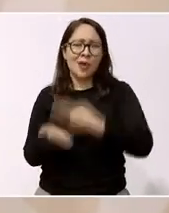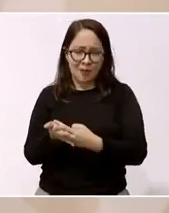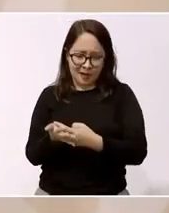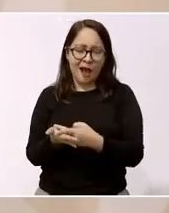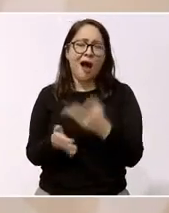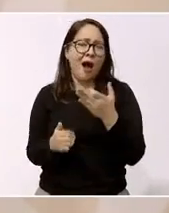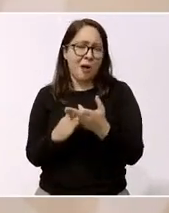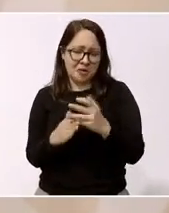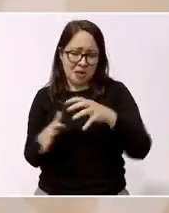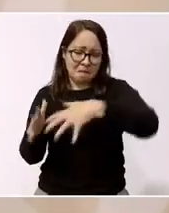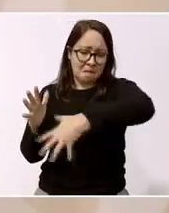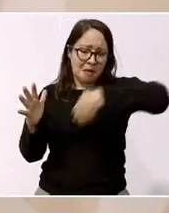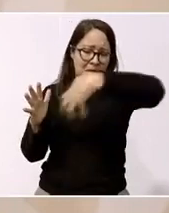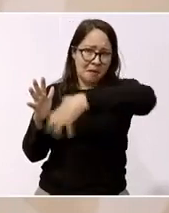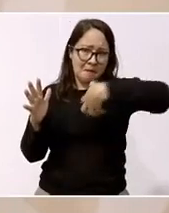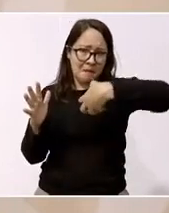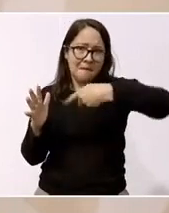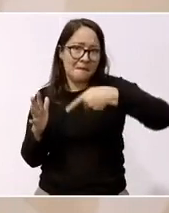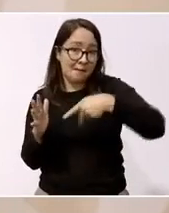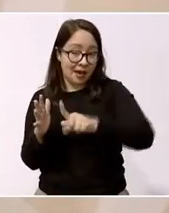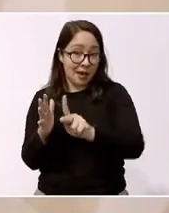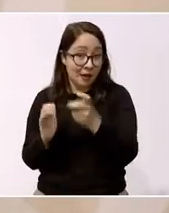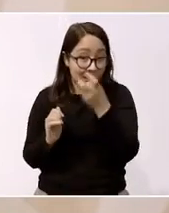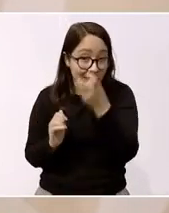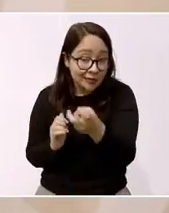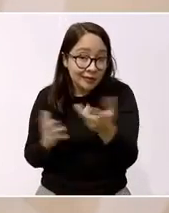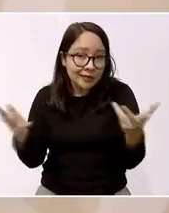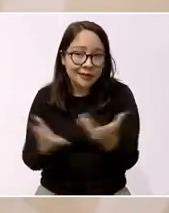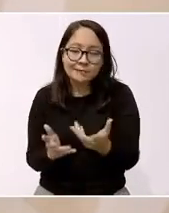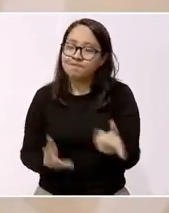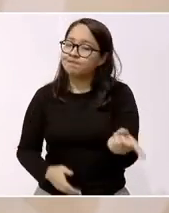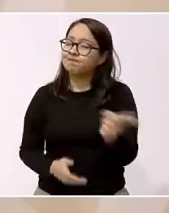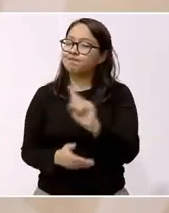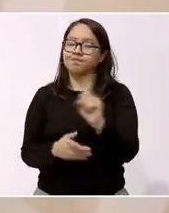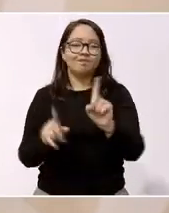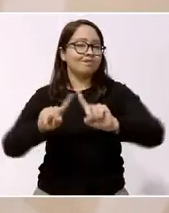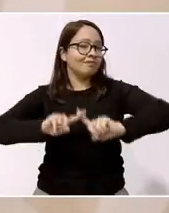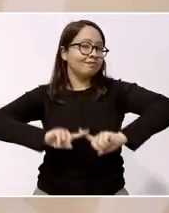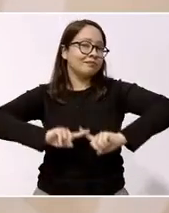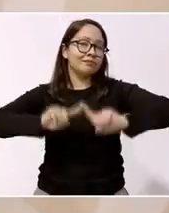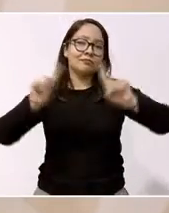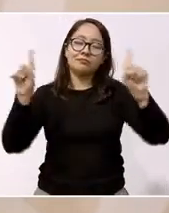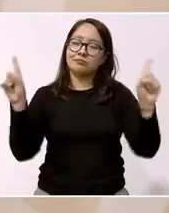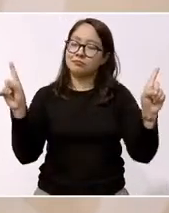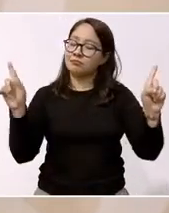pero no vamos a actuar de esa manera,